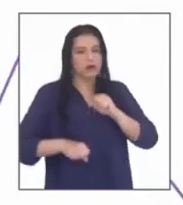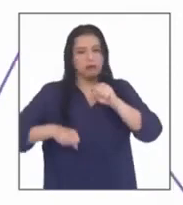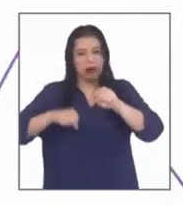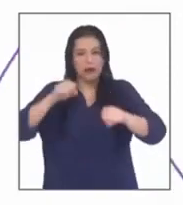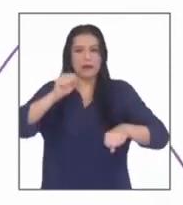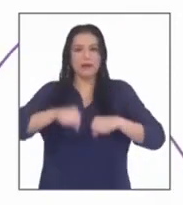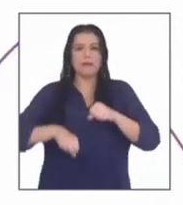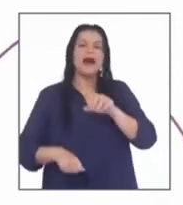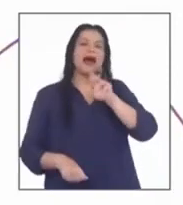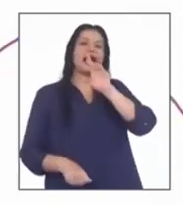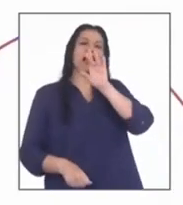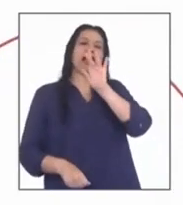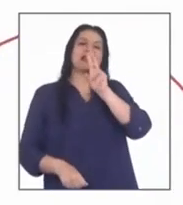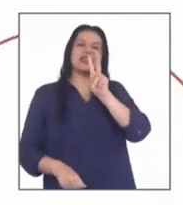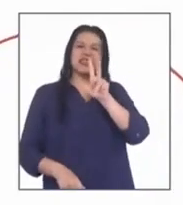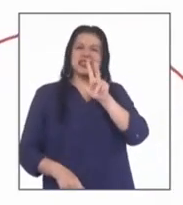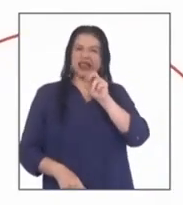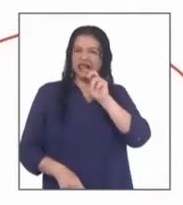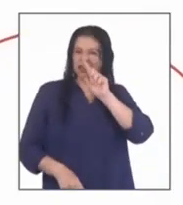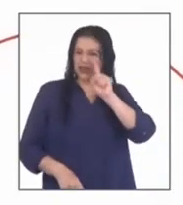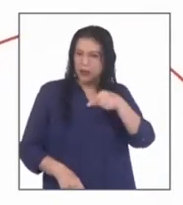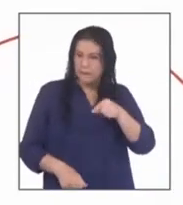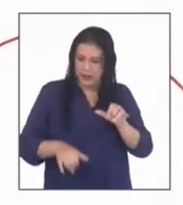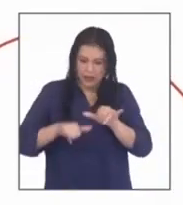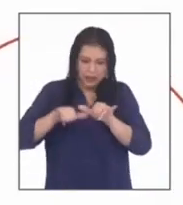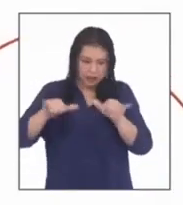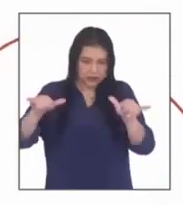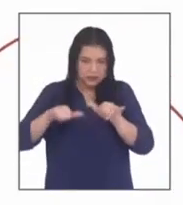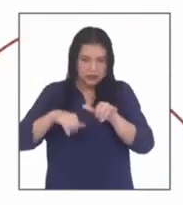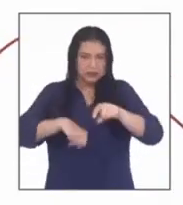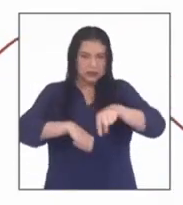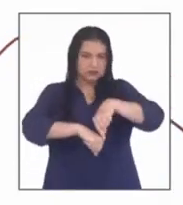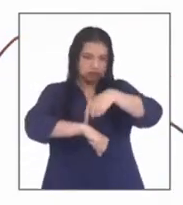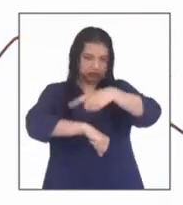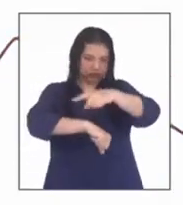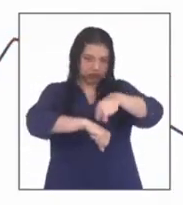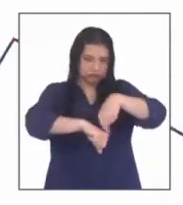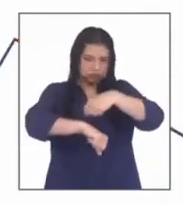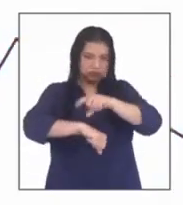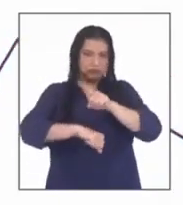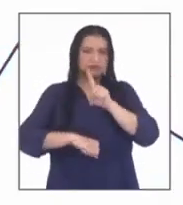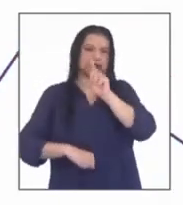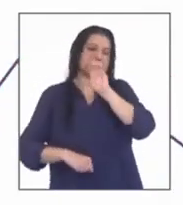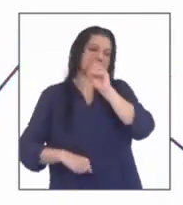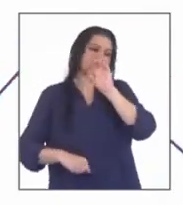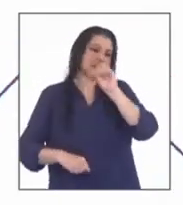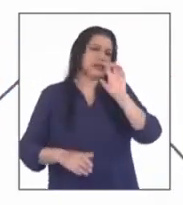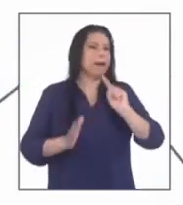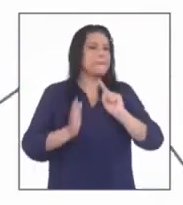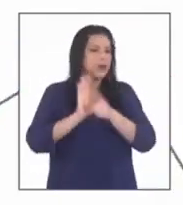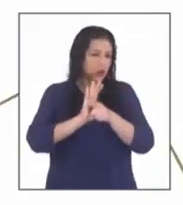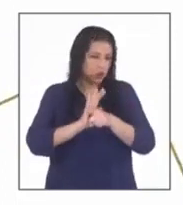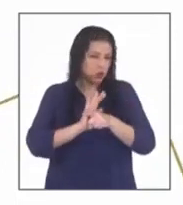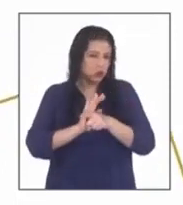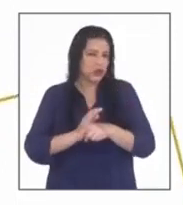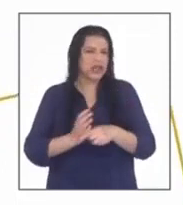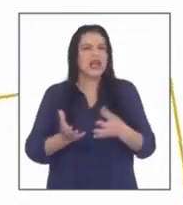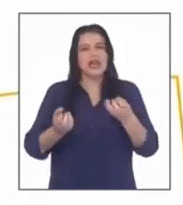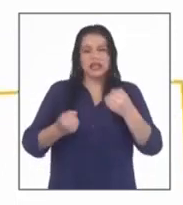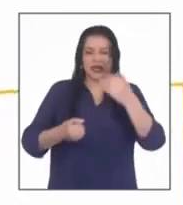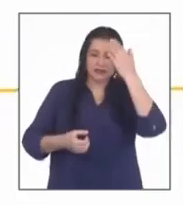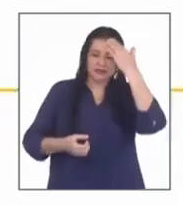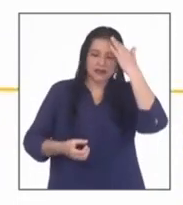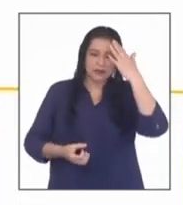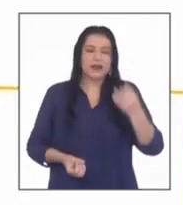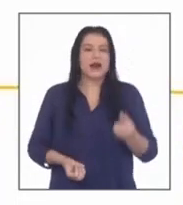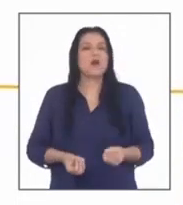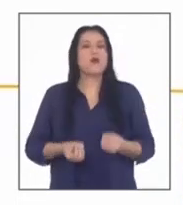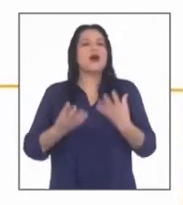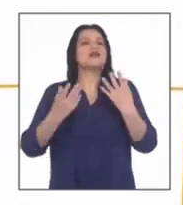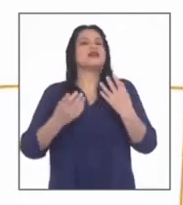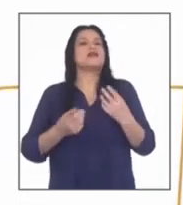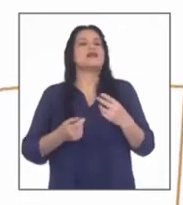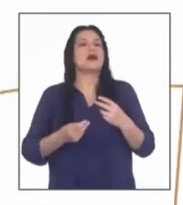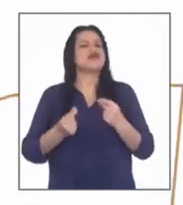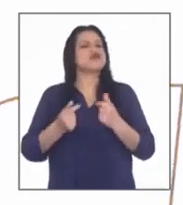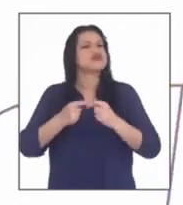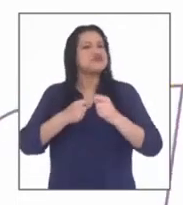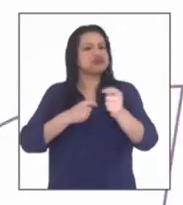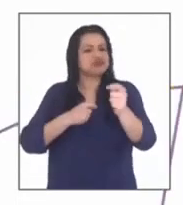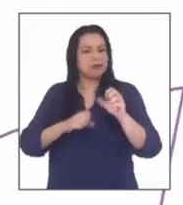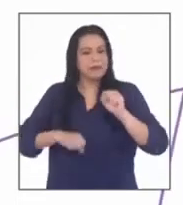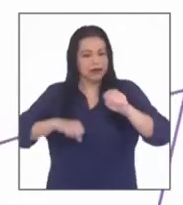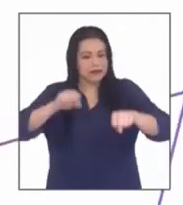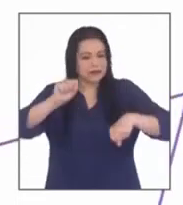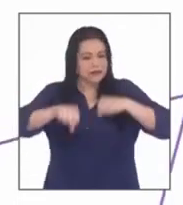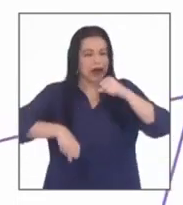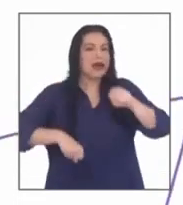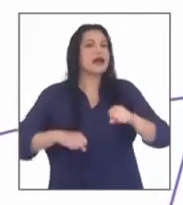a 30.000 metros de distancia y se demora en promedio 100 minutos. Desea saber a qué velocidad se moviliza su papá en bicicleta y